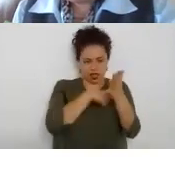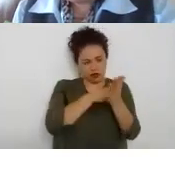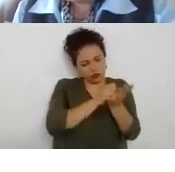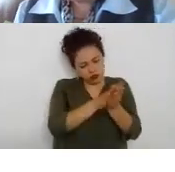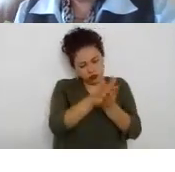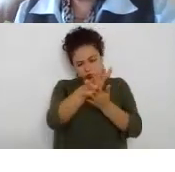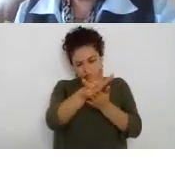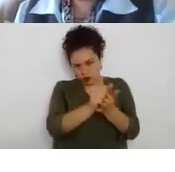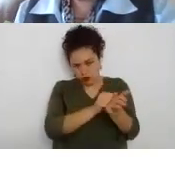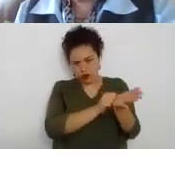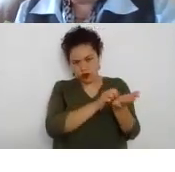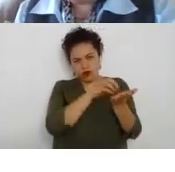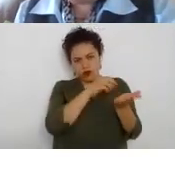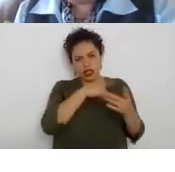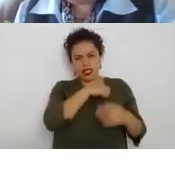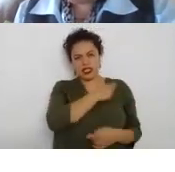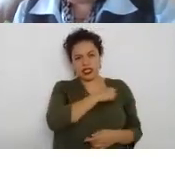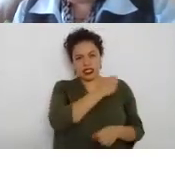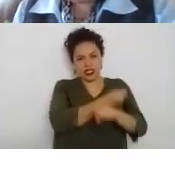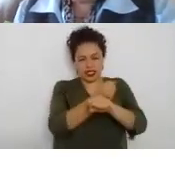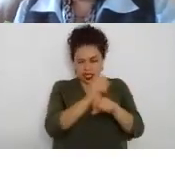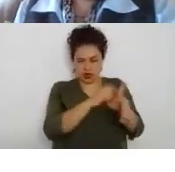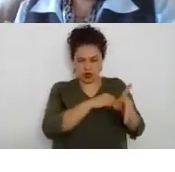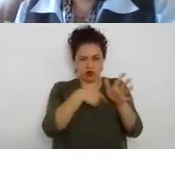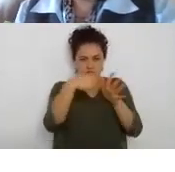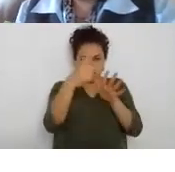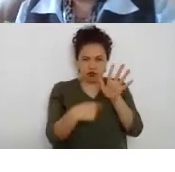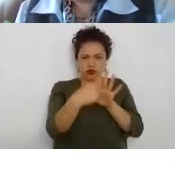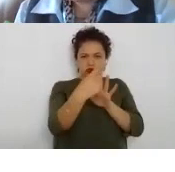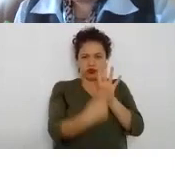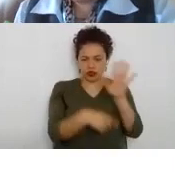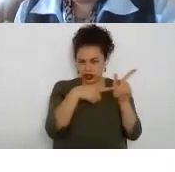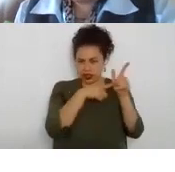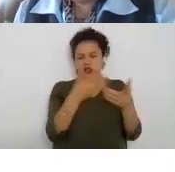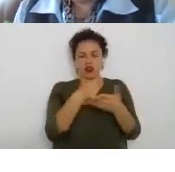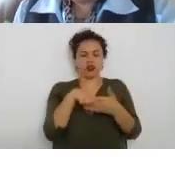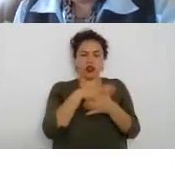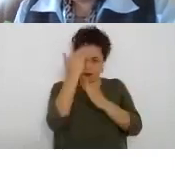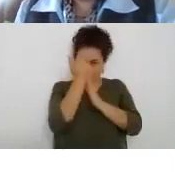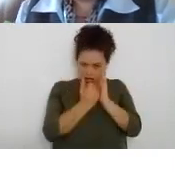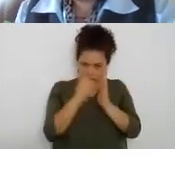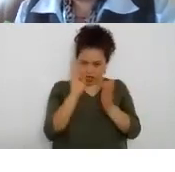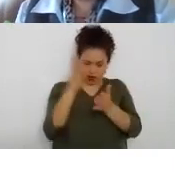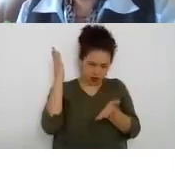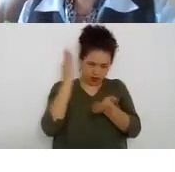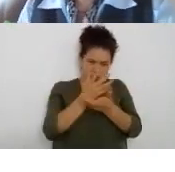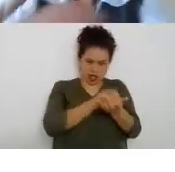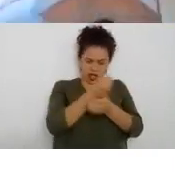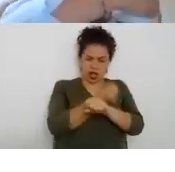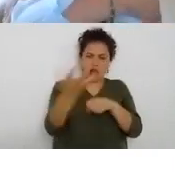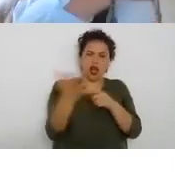¿Ok? Recordemos que esto solo buscamos reducir y, si es posible, frenar la